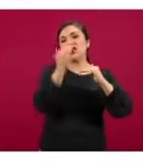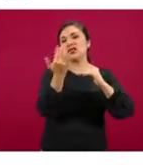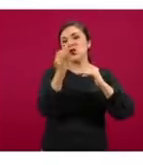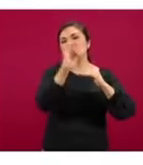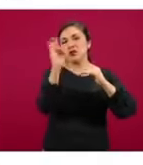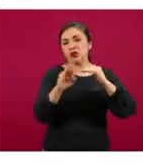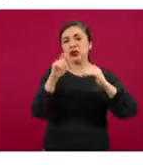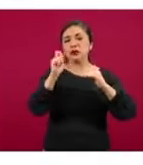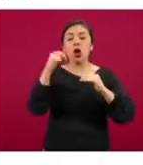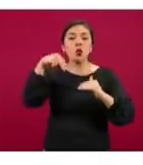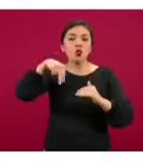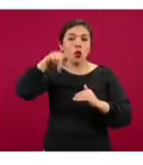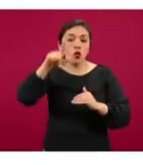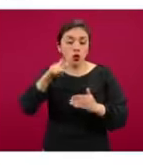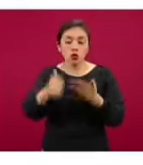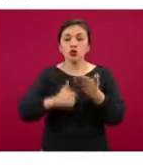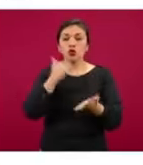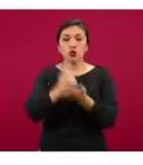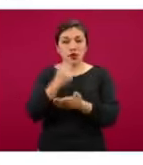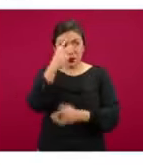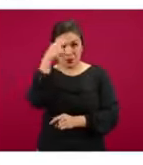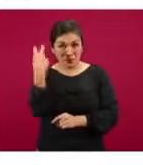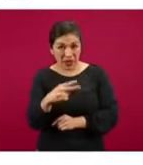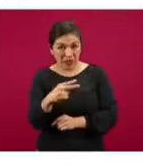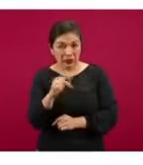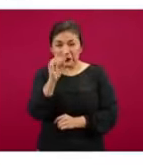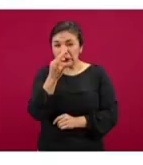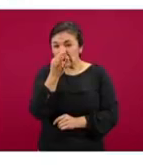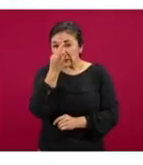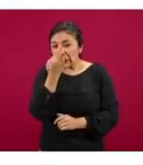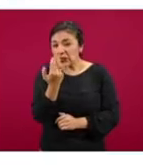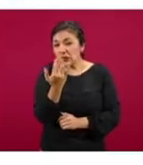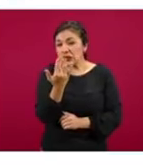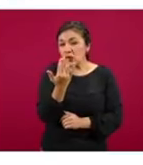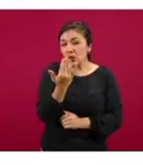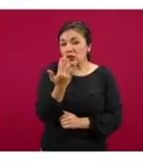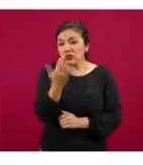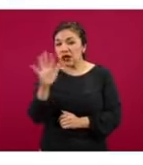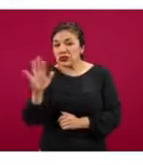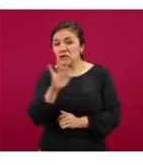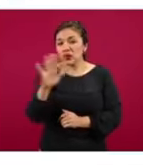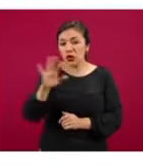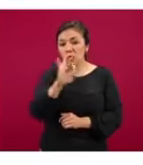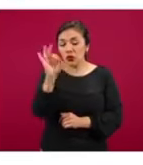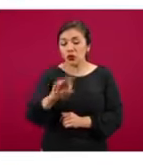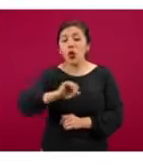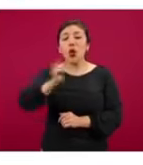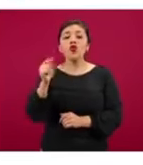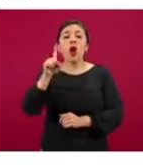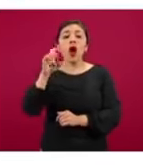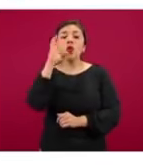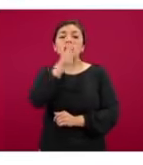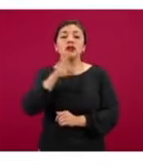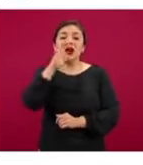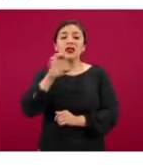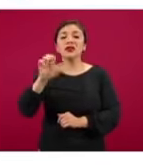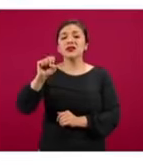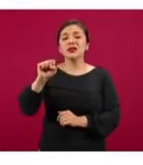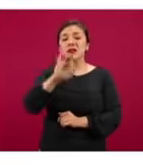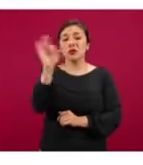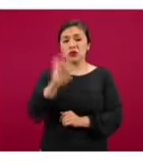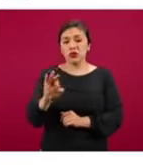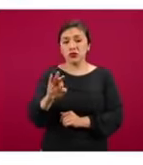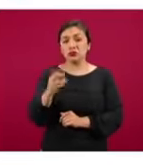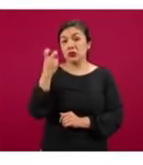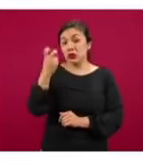rebasado, son Nuevo León, la Ciudad de México apenas rebasando 50-55 y tenemos Aguascalientes con el 60%. Aquí